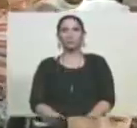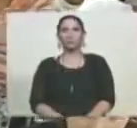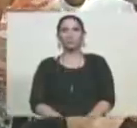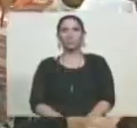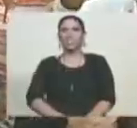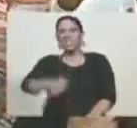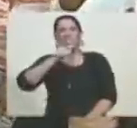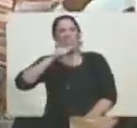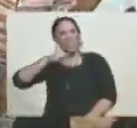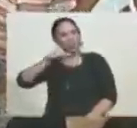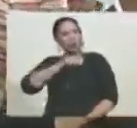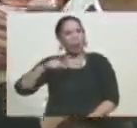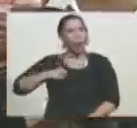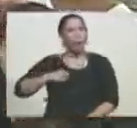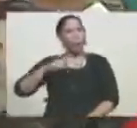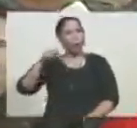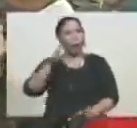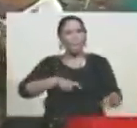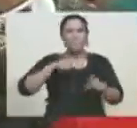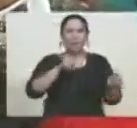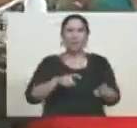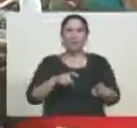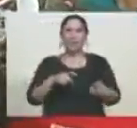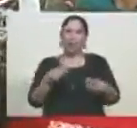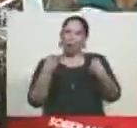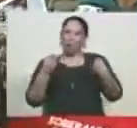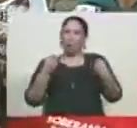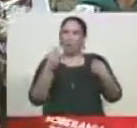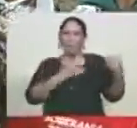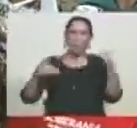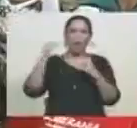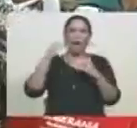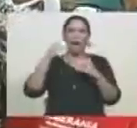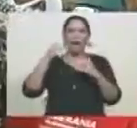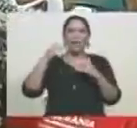¿Quiénes somos? ¿Cómo está nuestra moral?